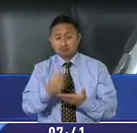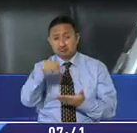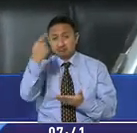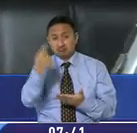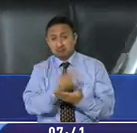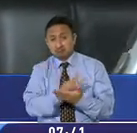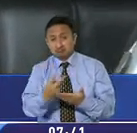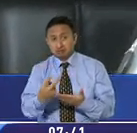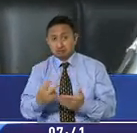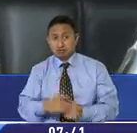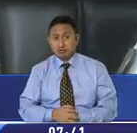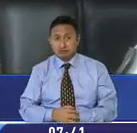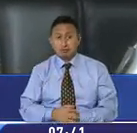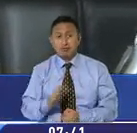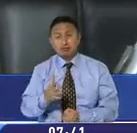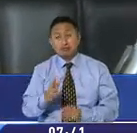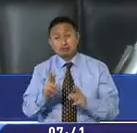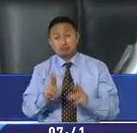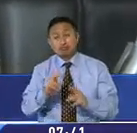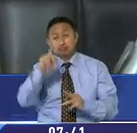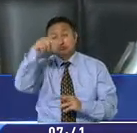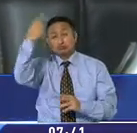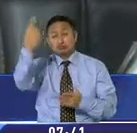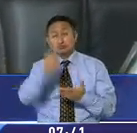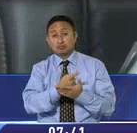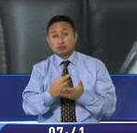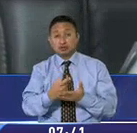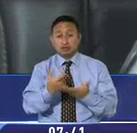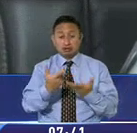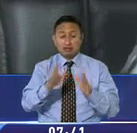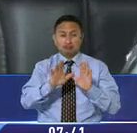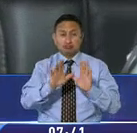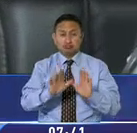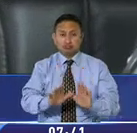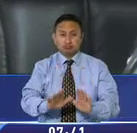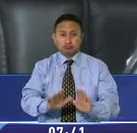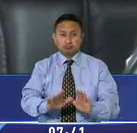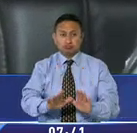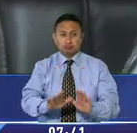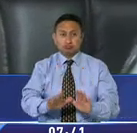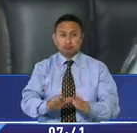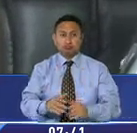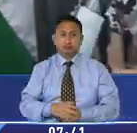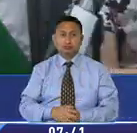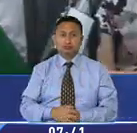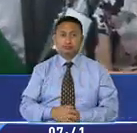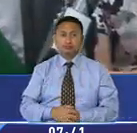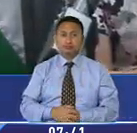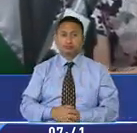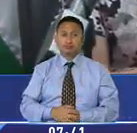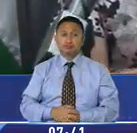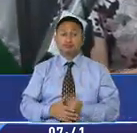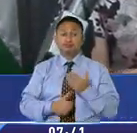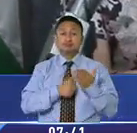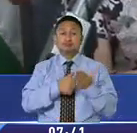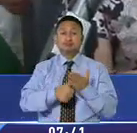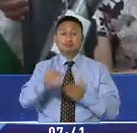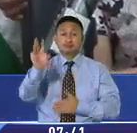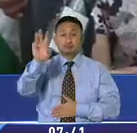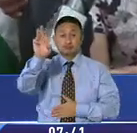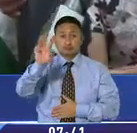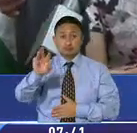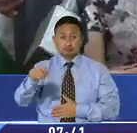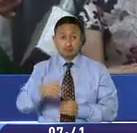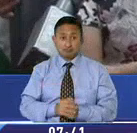el domingo. Esperamos que para la próxima semana ya se estabilicen y empiecen a bajar la cantidad de ocupación. La visita de la ministra Garzón se da